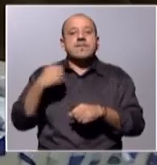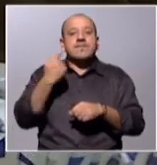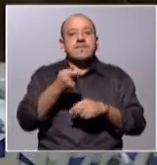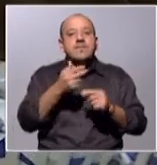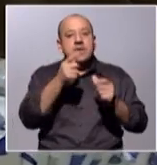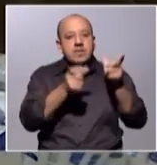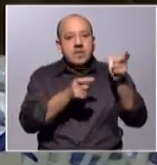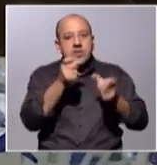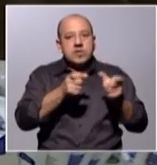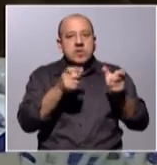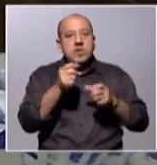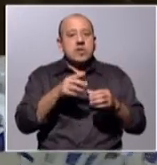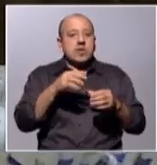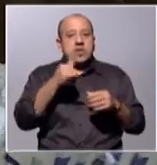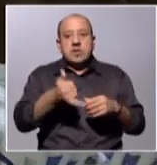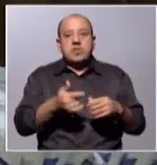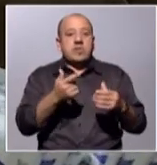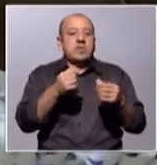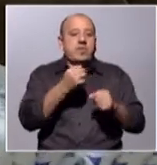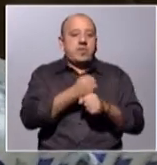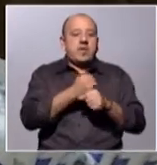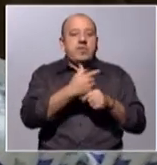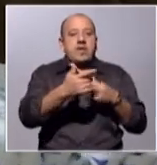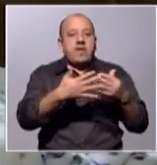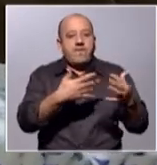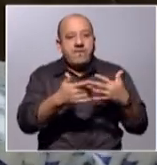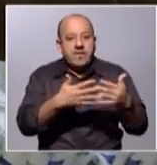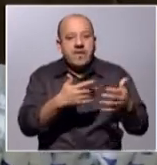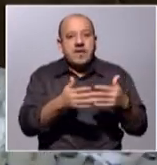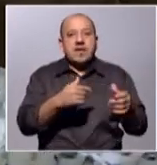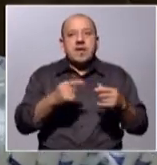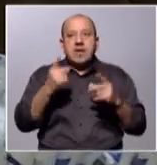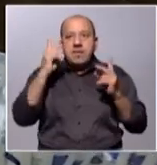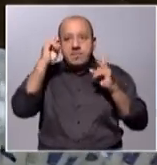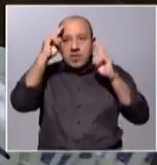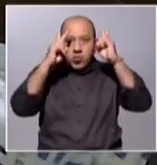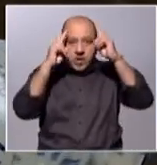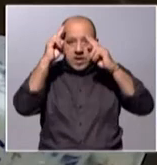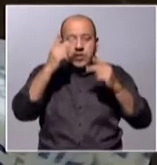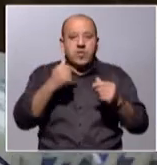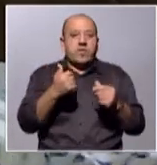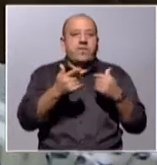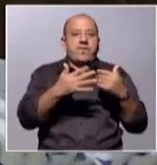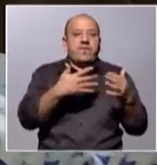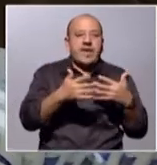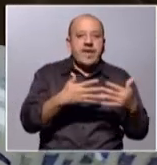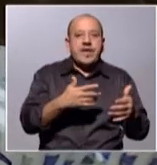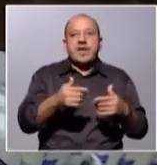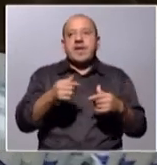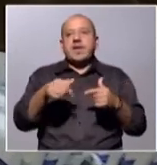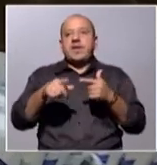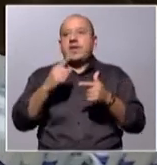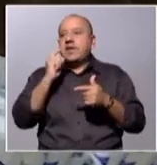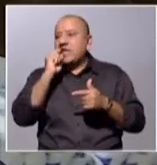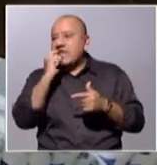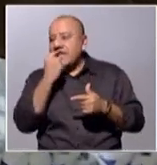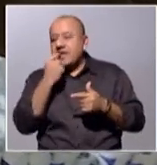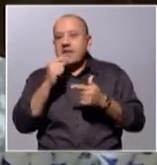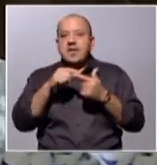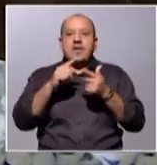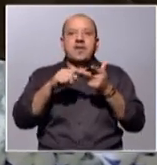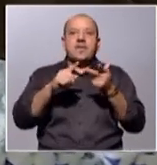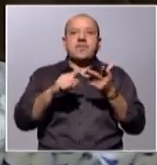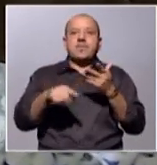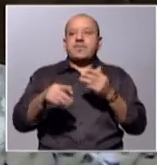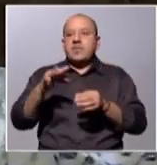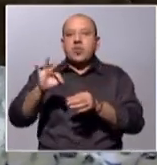personas que tenían ingresos porque eran feriantes eran son peluqueros sus son feriantes son odontólogos son